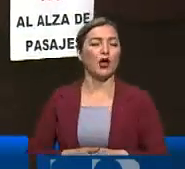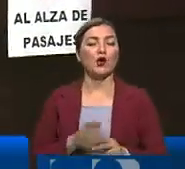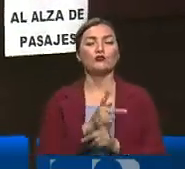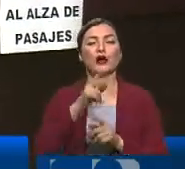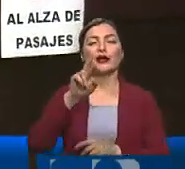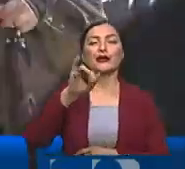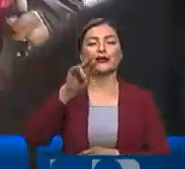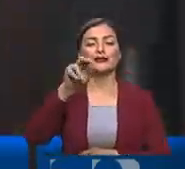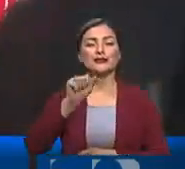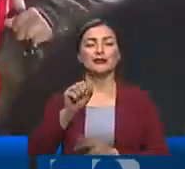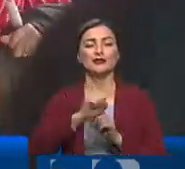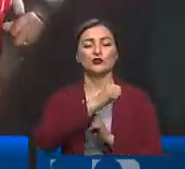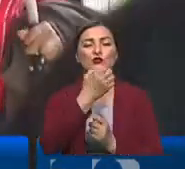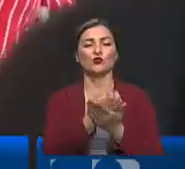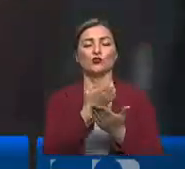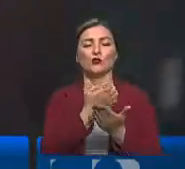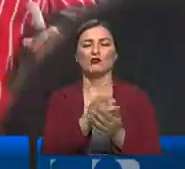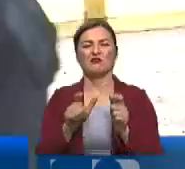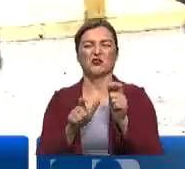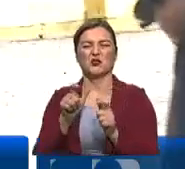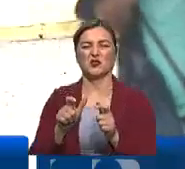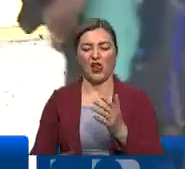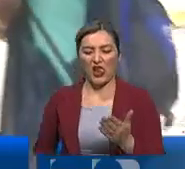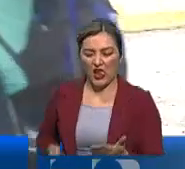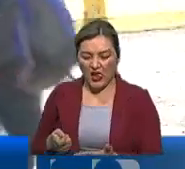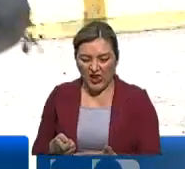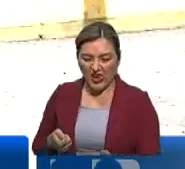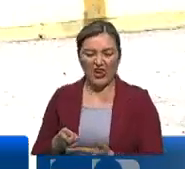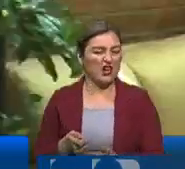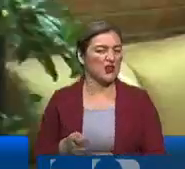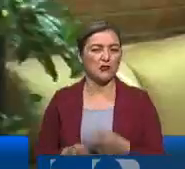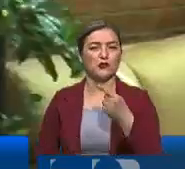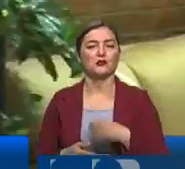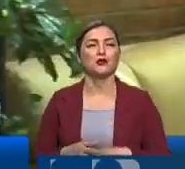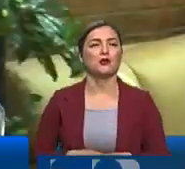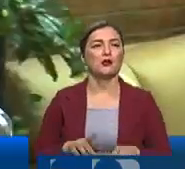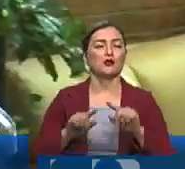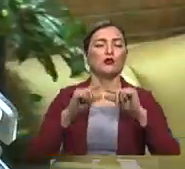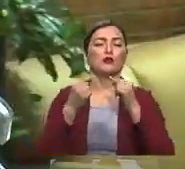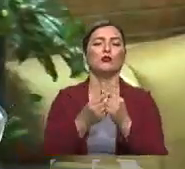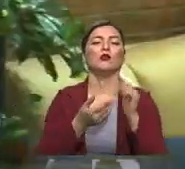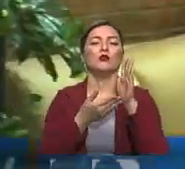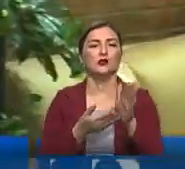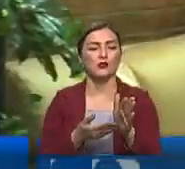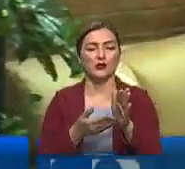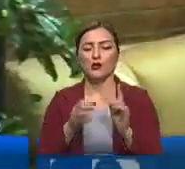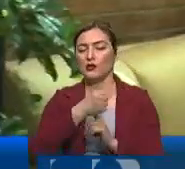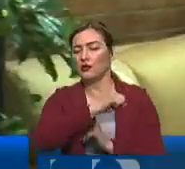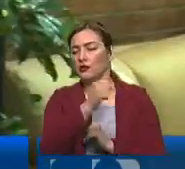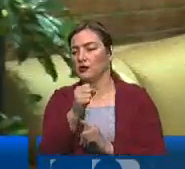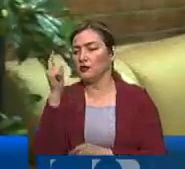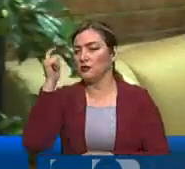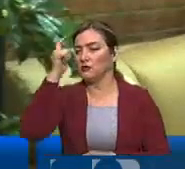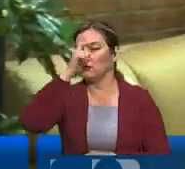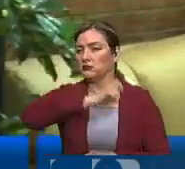Luis Reina, debido a la situación económica del país, no es conveniente para los ciudadanos. Hay sectores que en situación de crisis